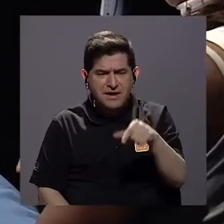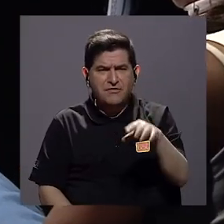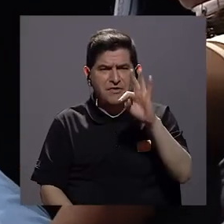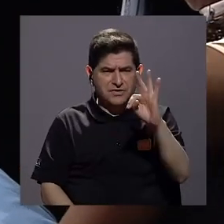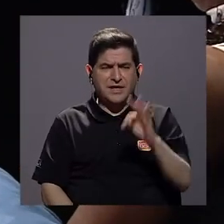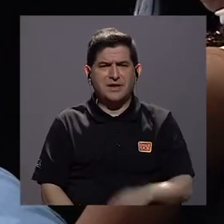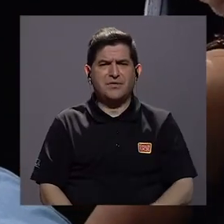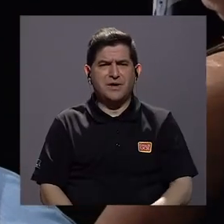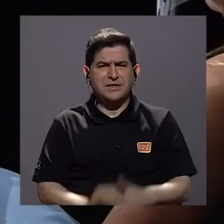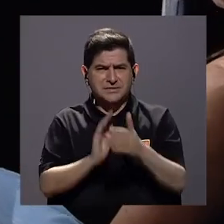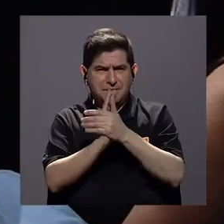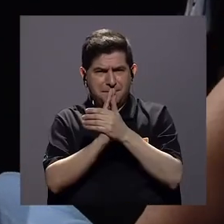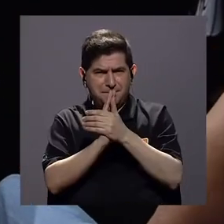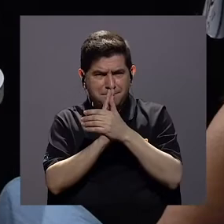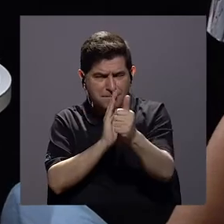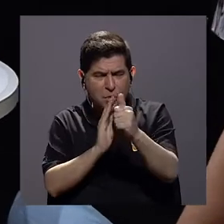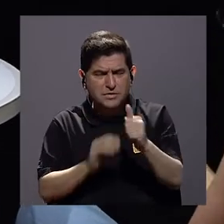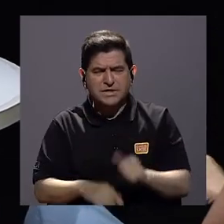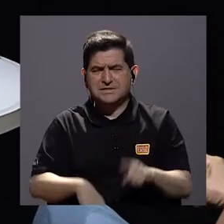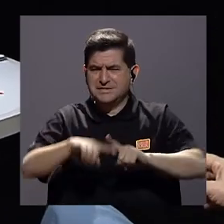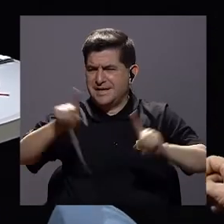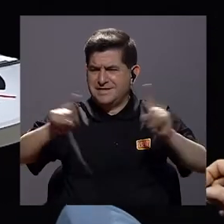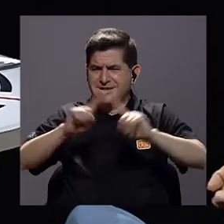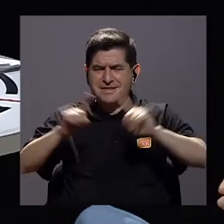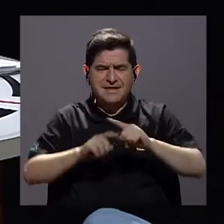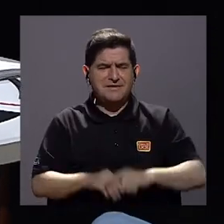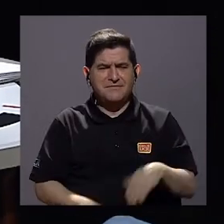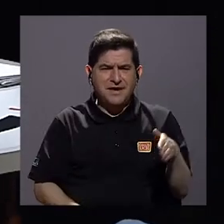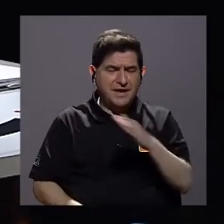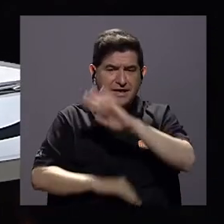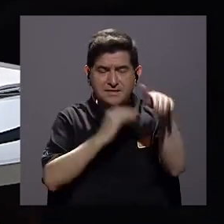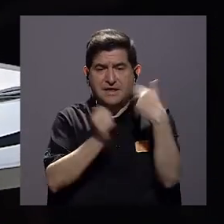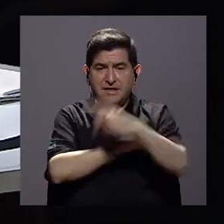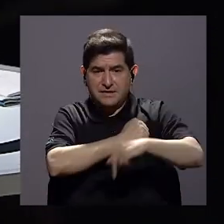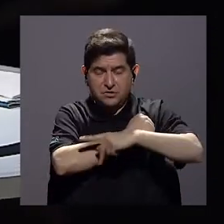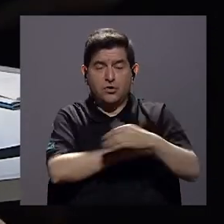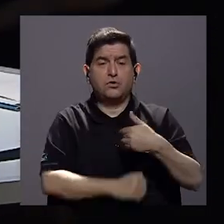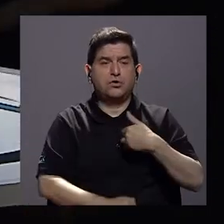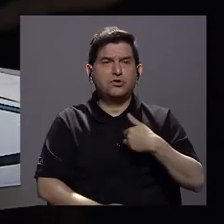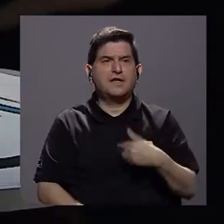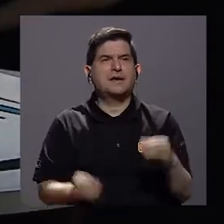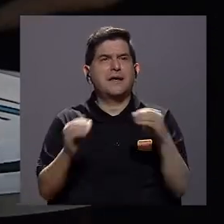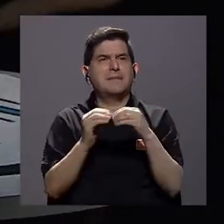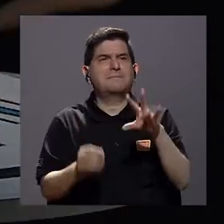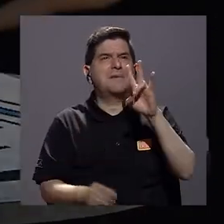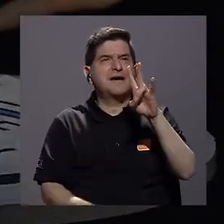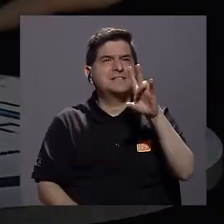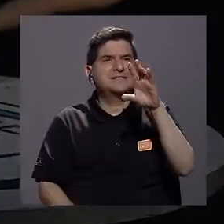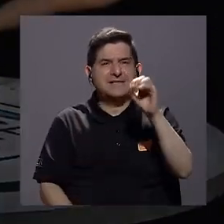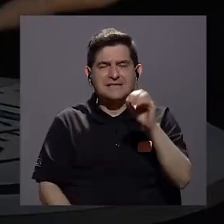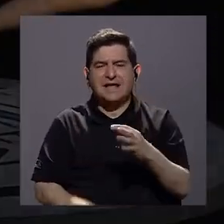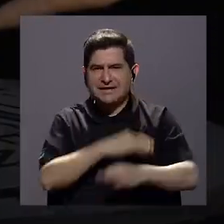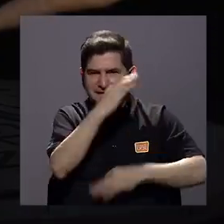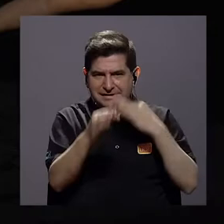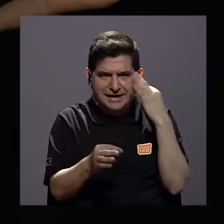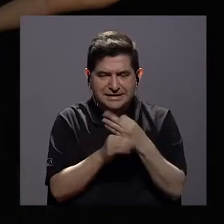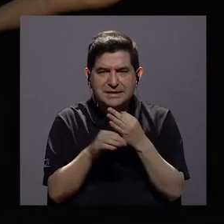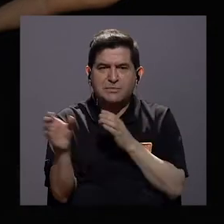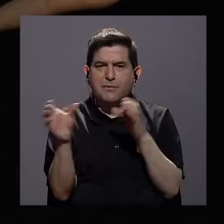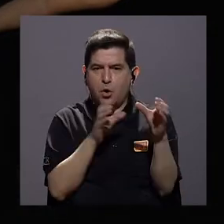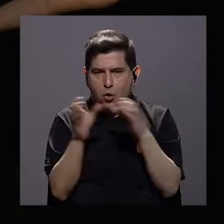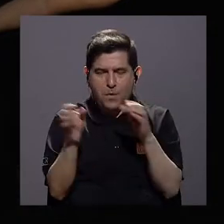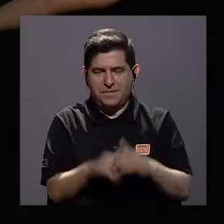mayor potencial diverso de pescado de todo el país. Tárcoles tiene más de 70 especies